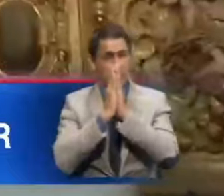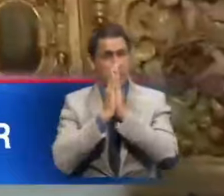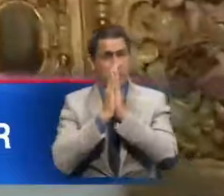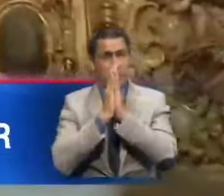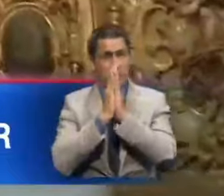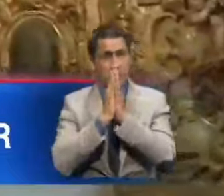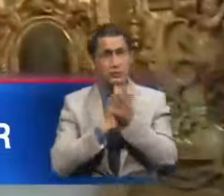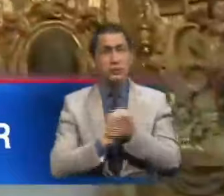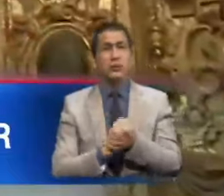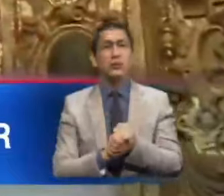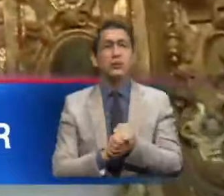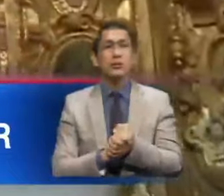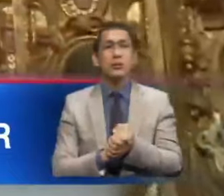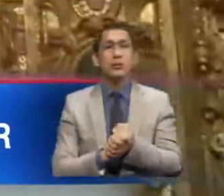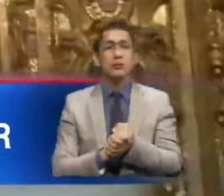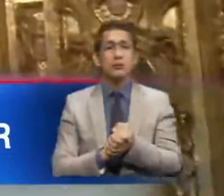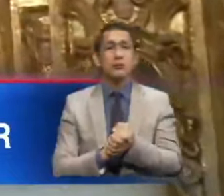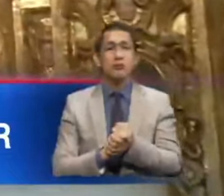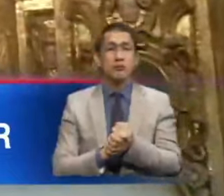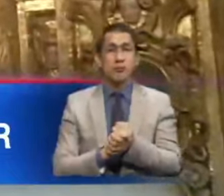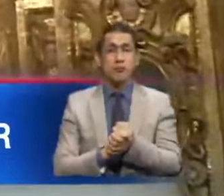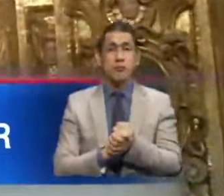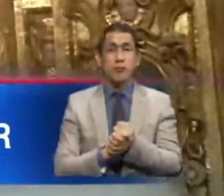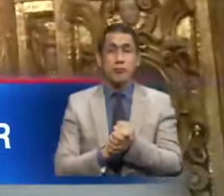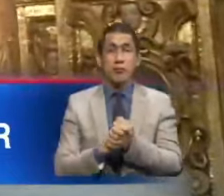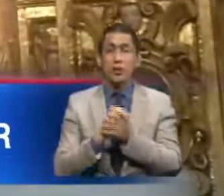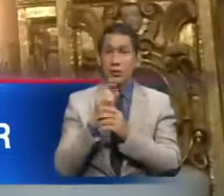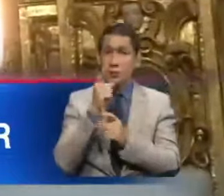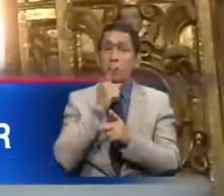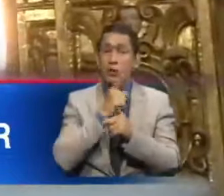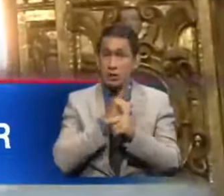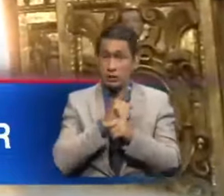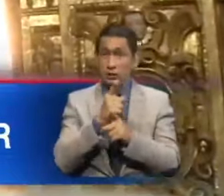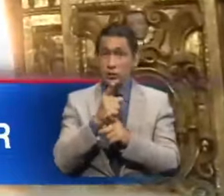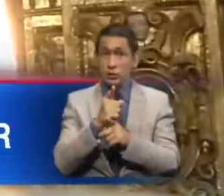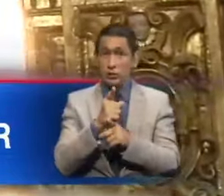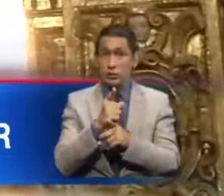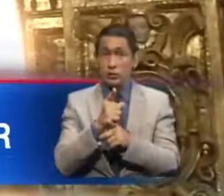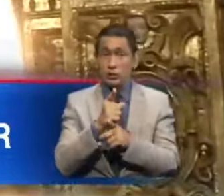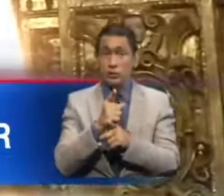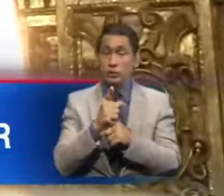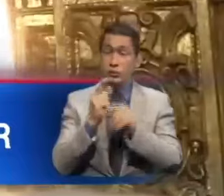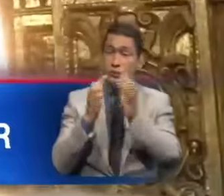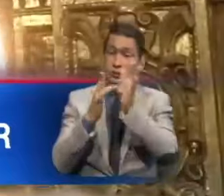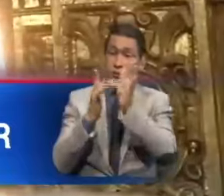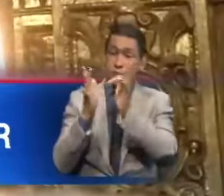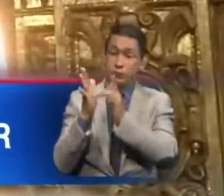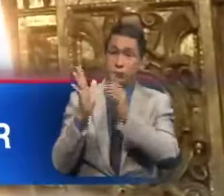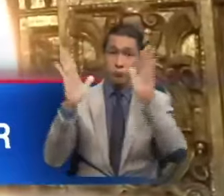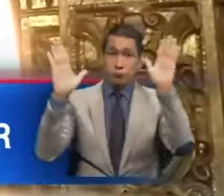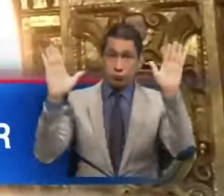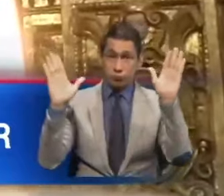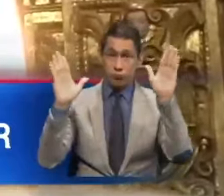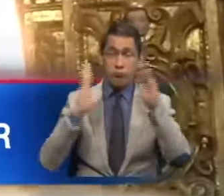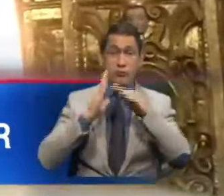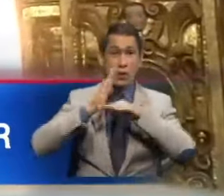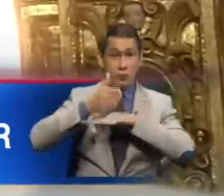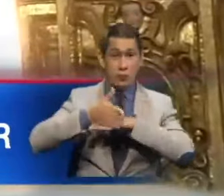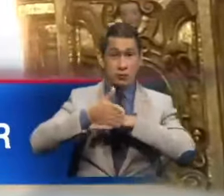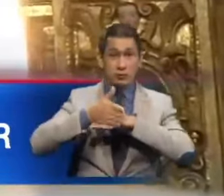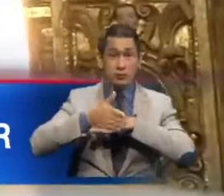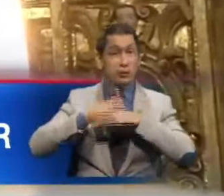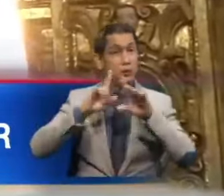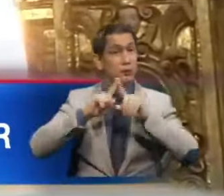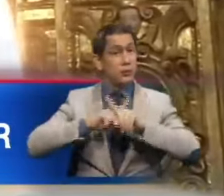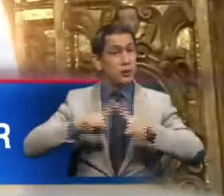con la proclamación de la condena, se va a realizar ya la salida de la imagen de nuestro Jesús de Gran Poder, pero también es muy importante